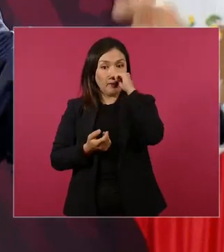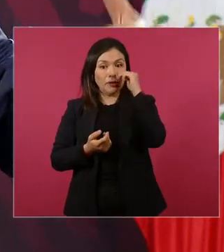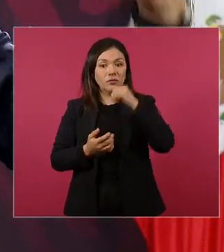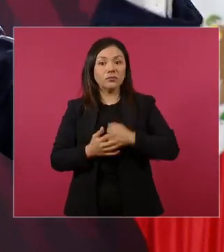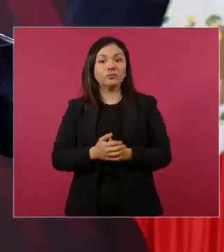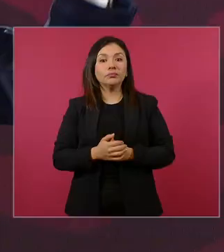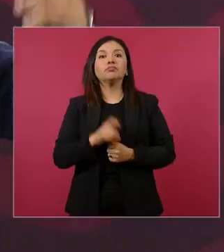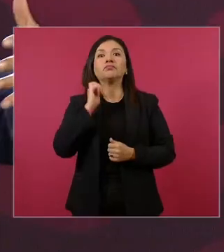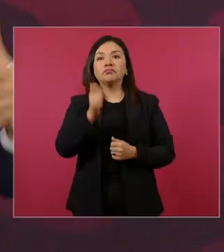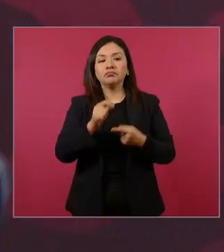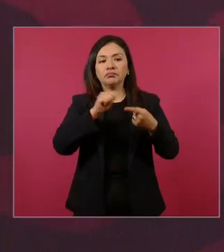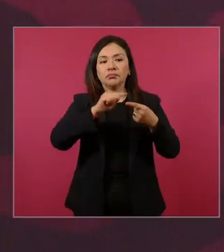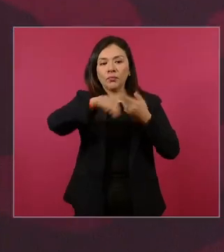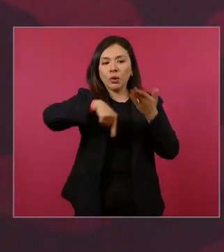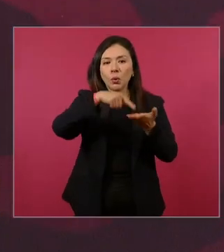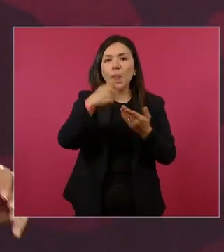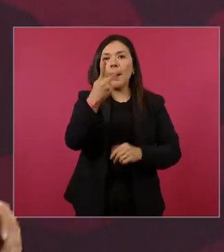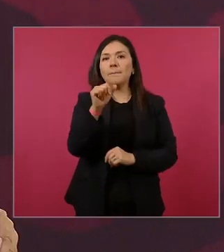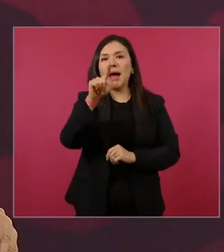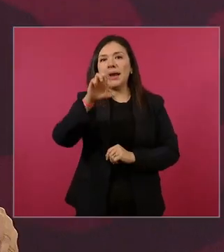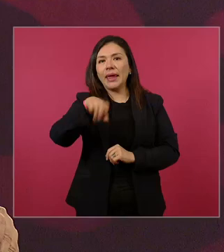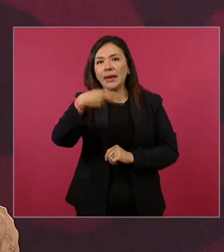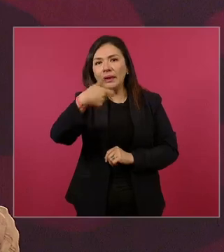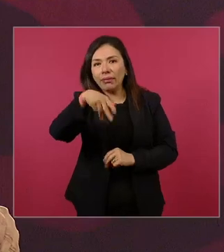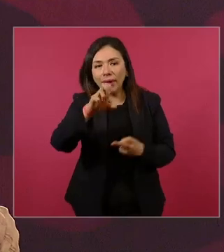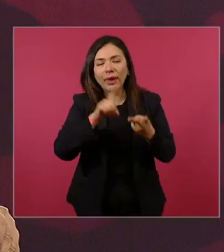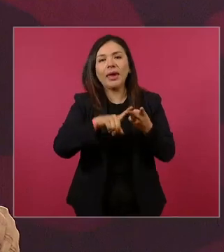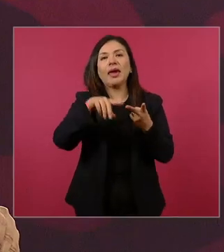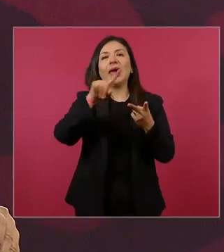Es Palenque, es Esna,